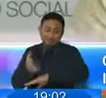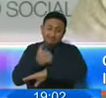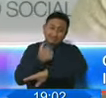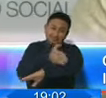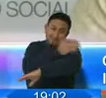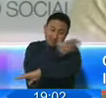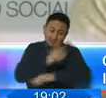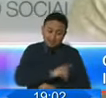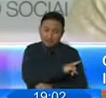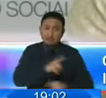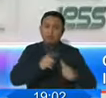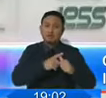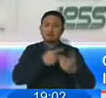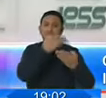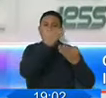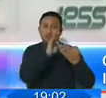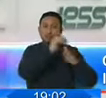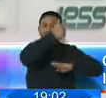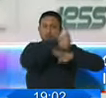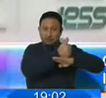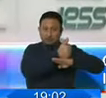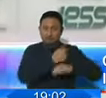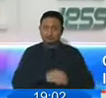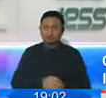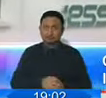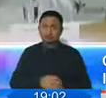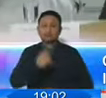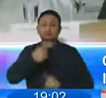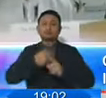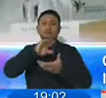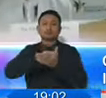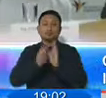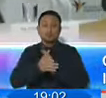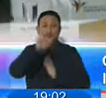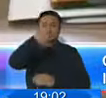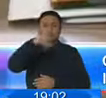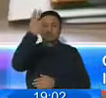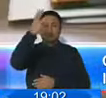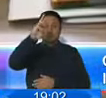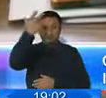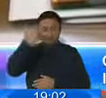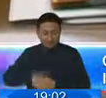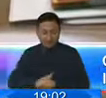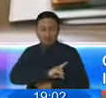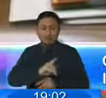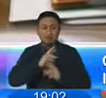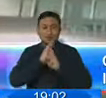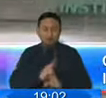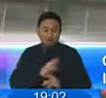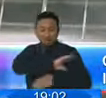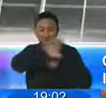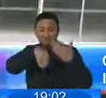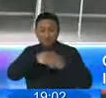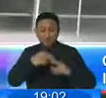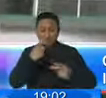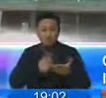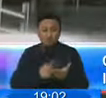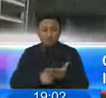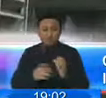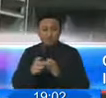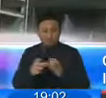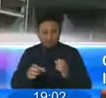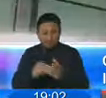previamente auditados. Que por eso en noviembre del 2016, ya con los resultados del análisis técnico contable, la Dirección